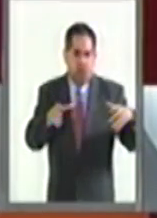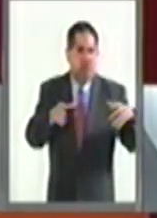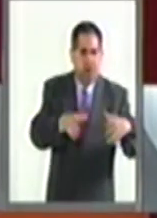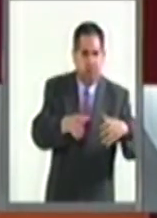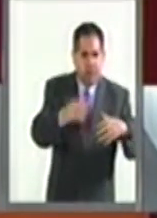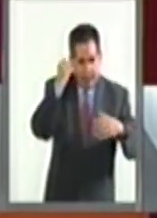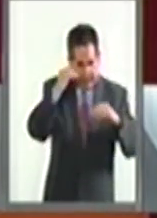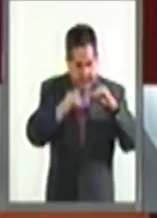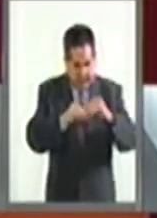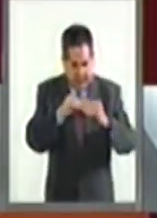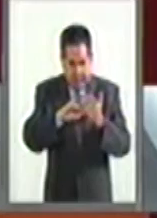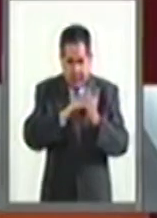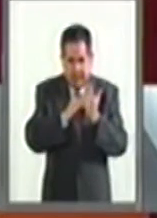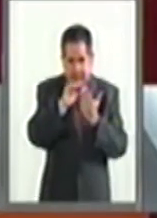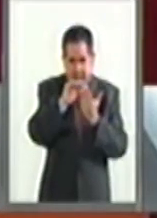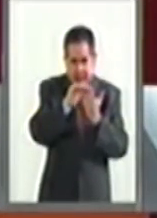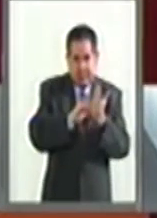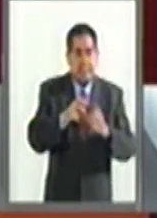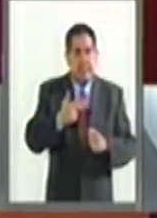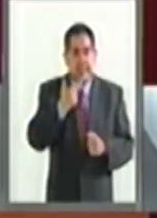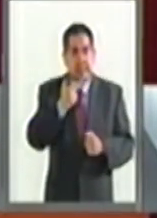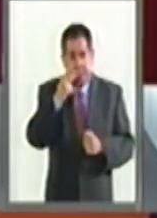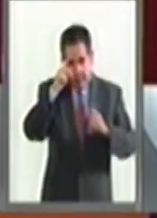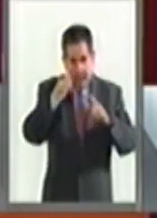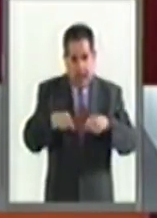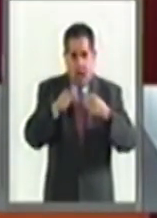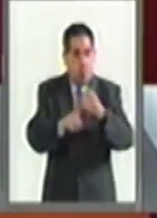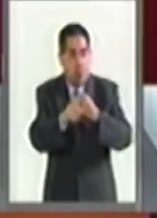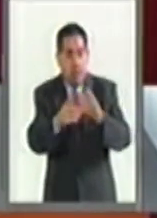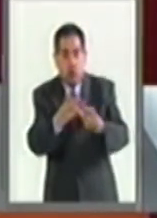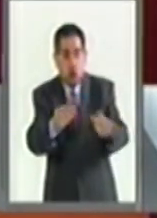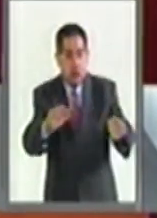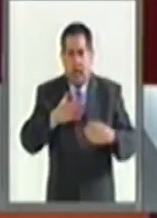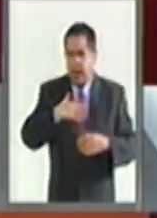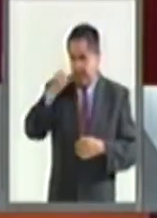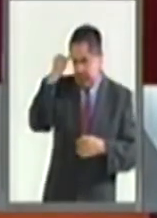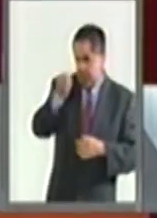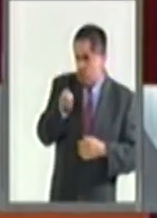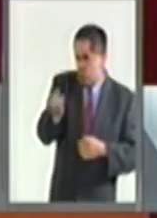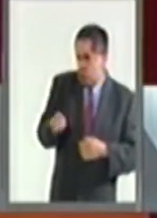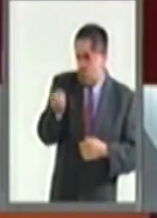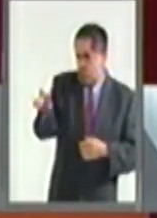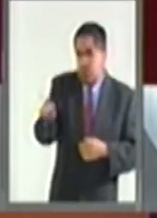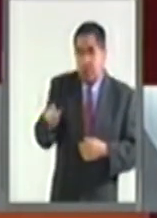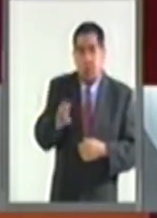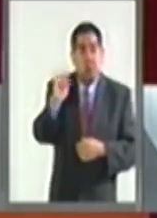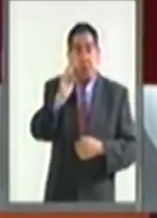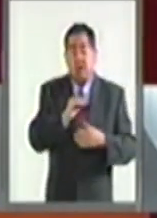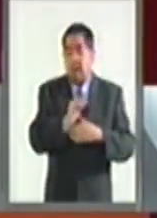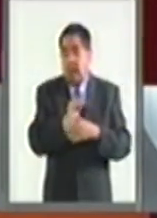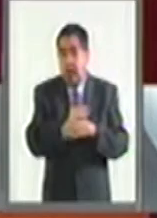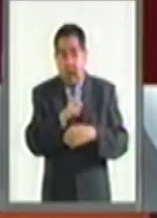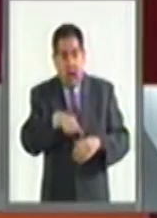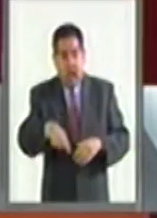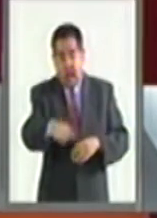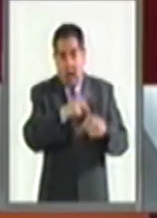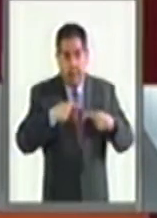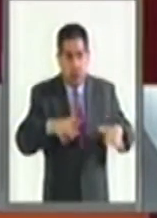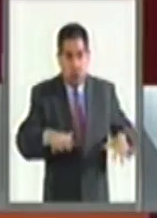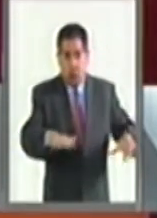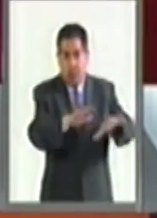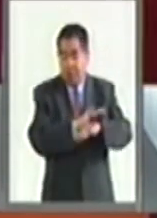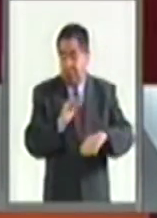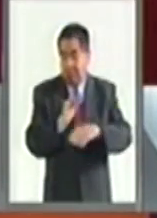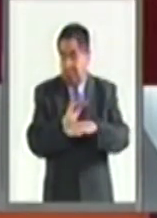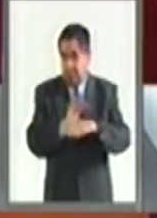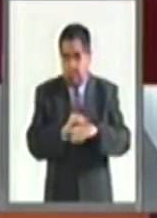de estrategias que realmente sirvan para aliviar los problemas sociales. Mientras no se tome en cuenta a la